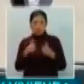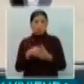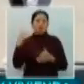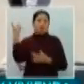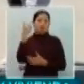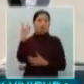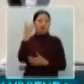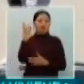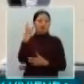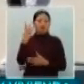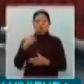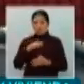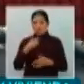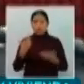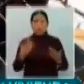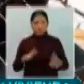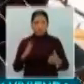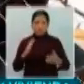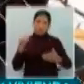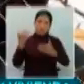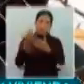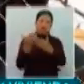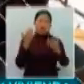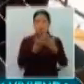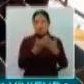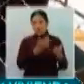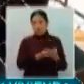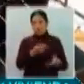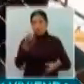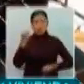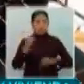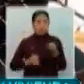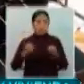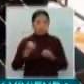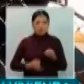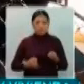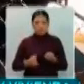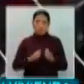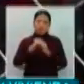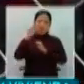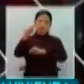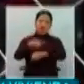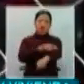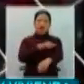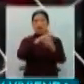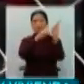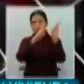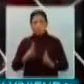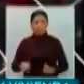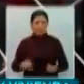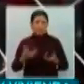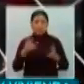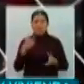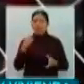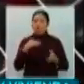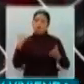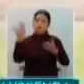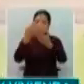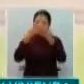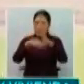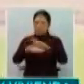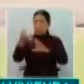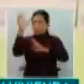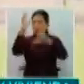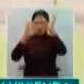Hemos llegado hasta el último rincón del departamento de Pando, hemos llegado a lugares selváticos, hemos